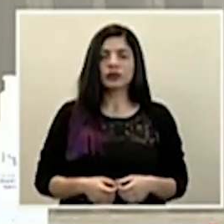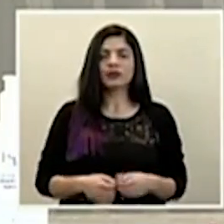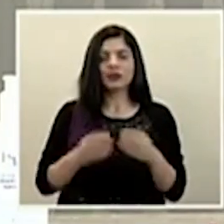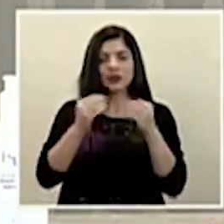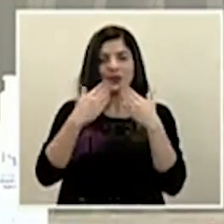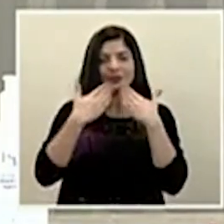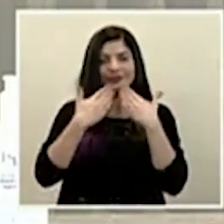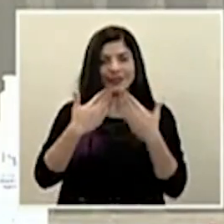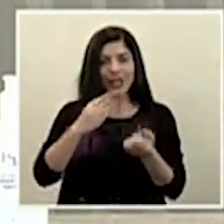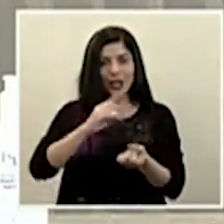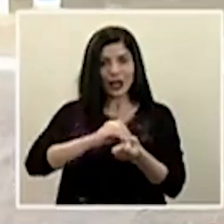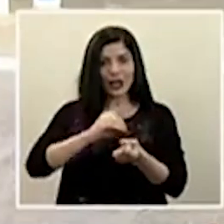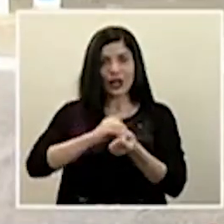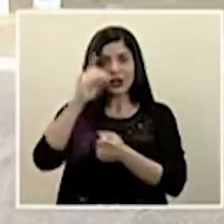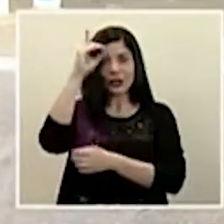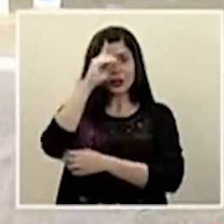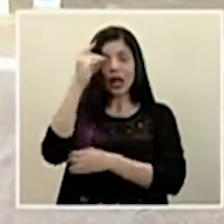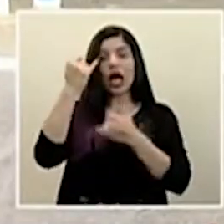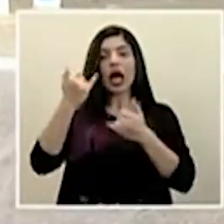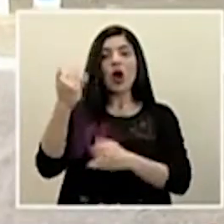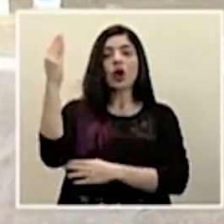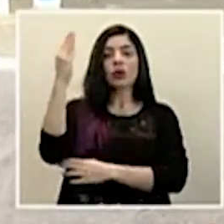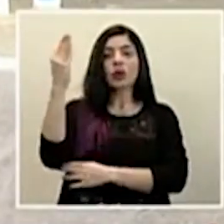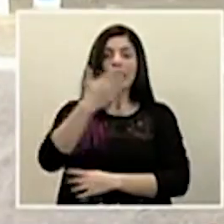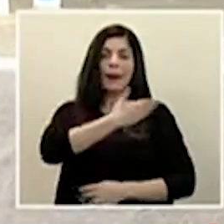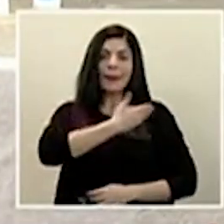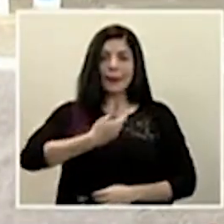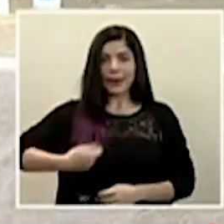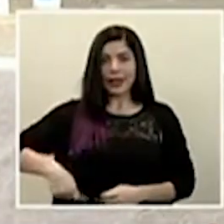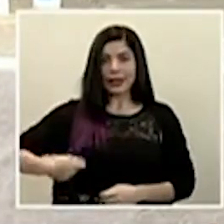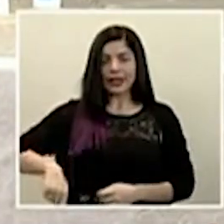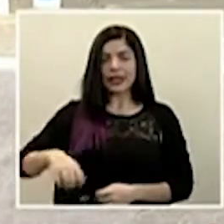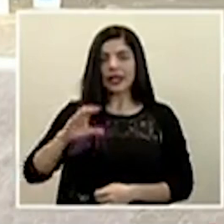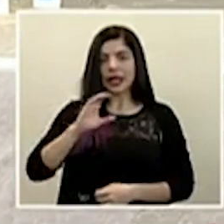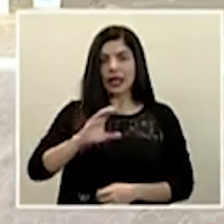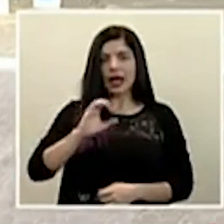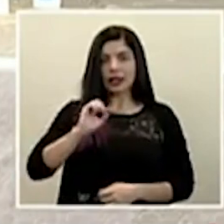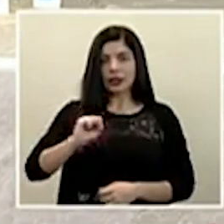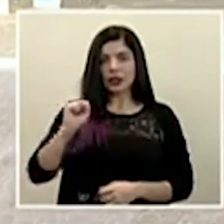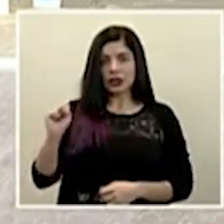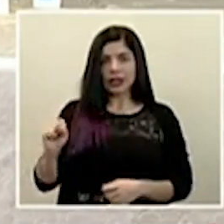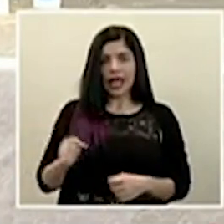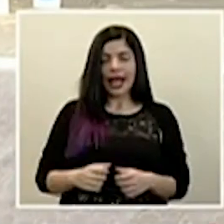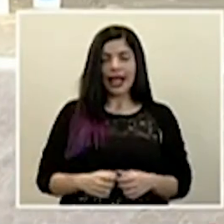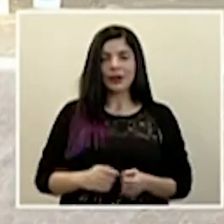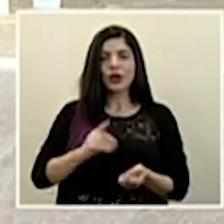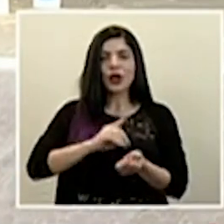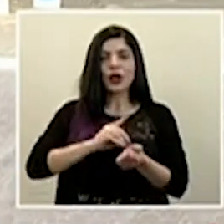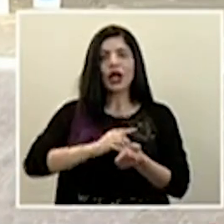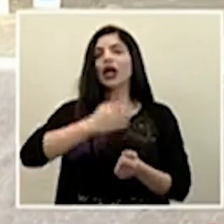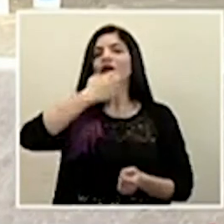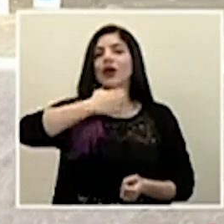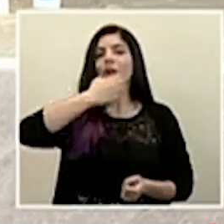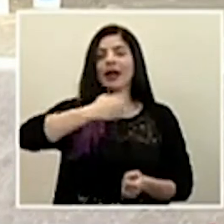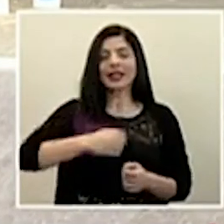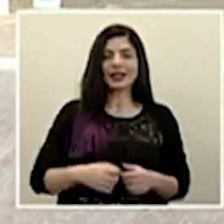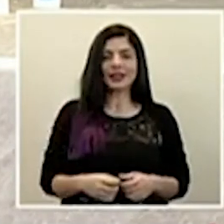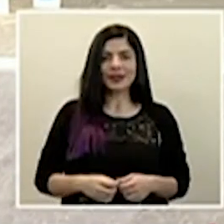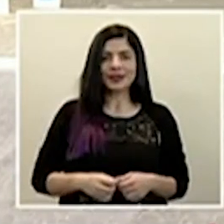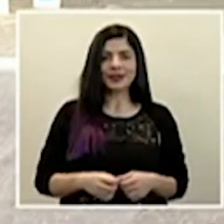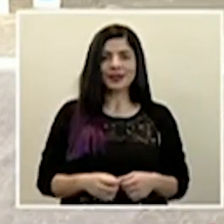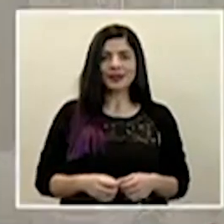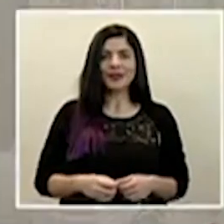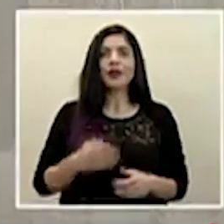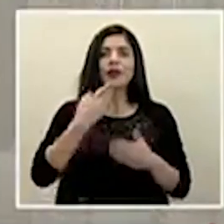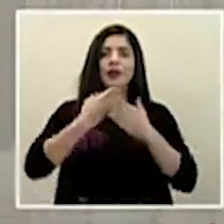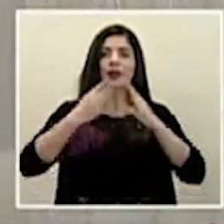Muchas gracias, doctor Salas. Escuchamos el mensaje del presidente ejecutivo de la Caja Costarricense del Seguro Social, el doctor Román Macaya.